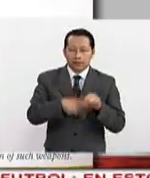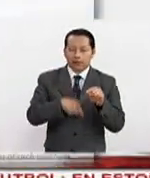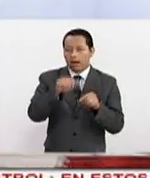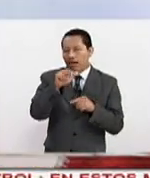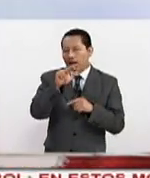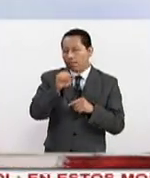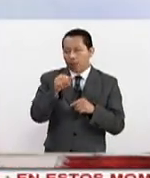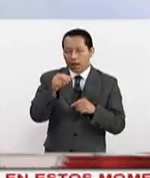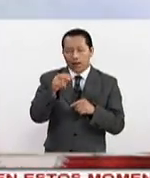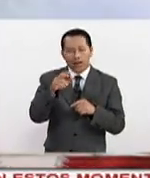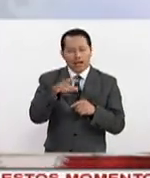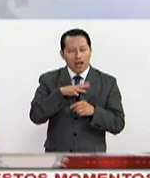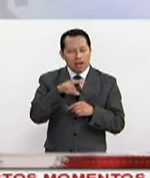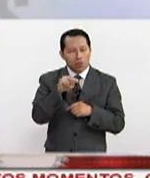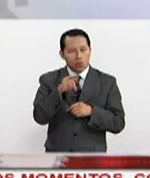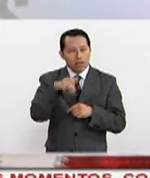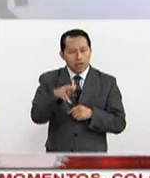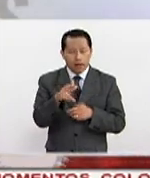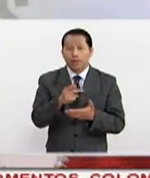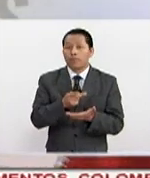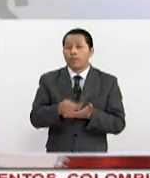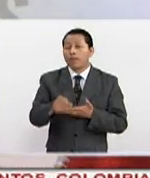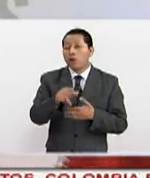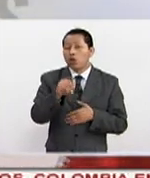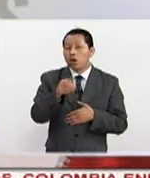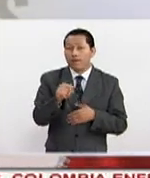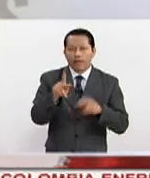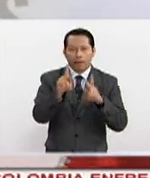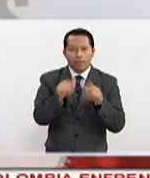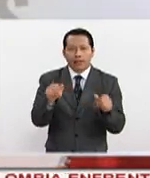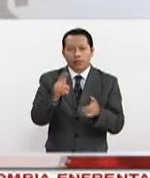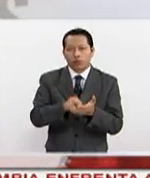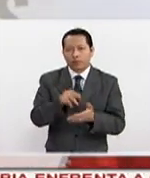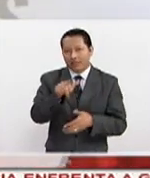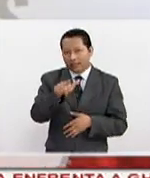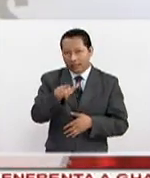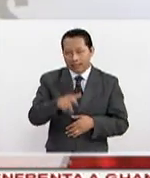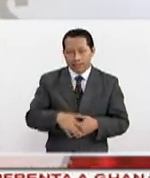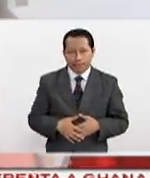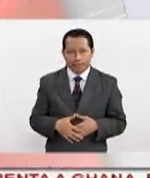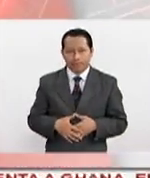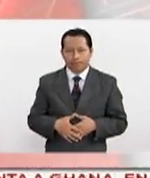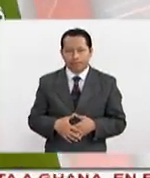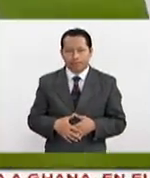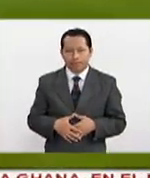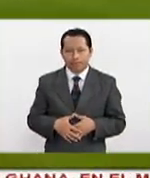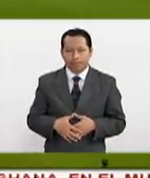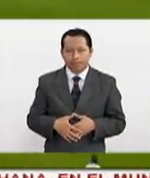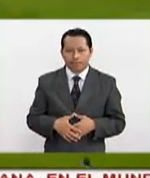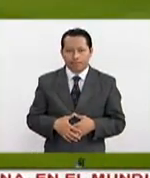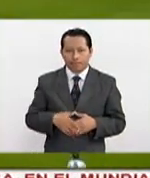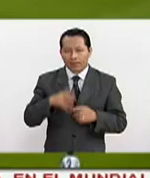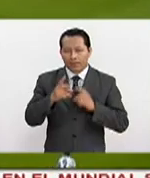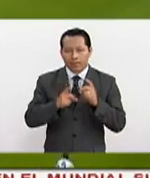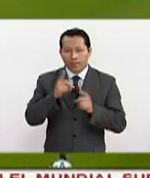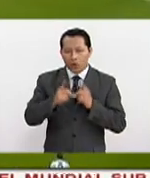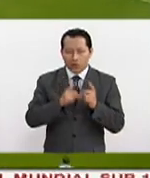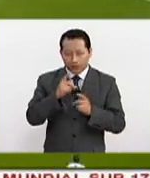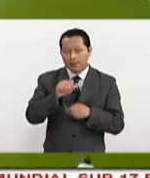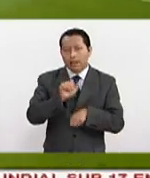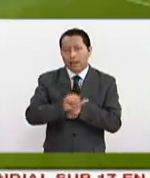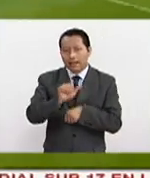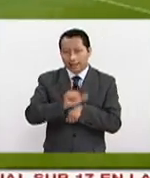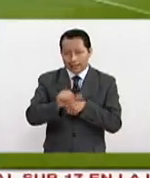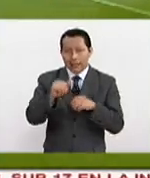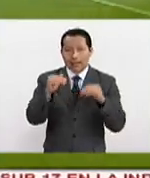armas nucleares ha sido galardonada con el Premio Nobel de la Paz 2017. Y en los deportes,